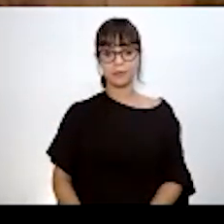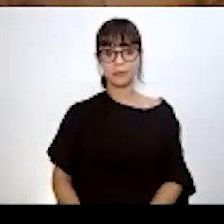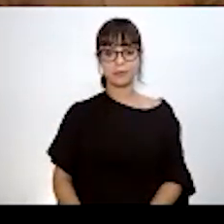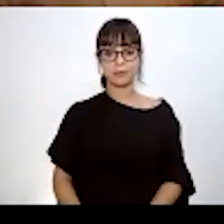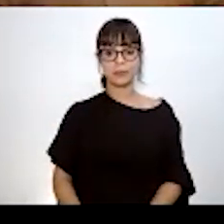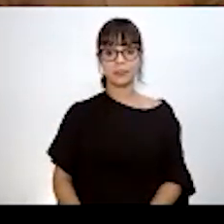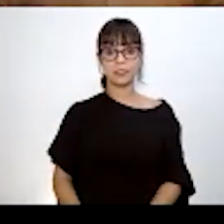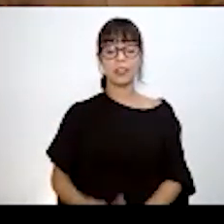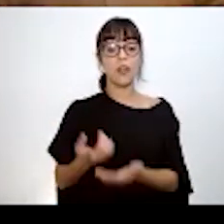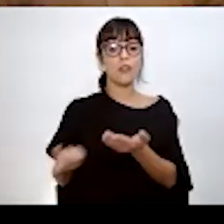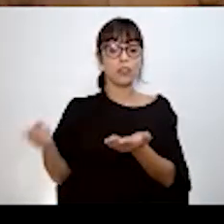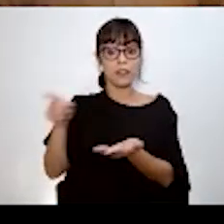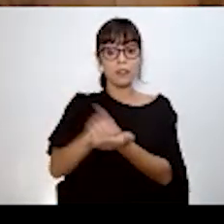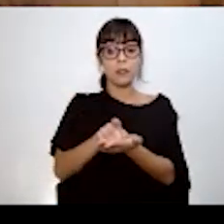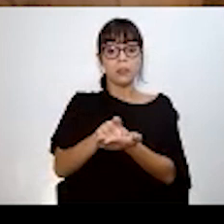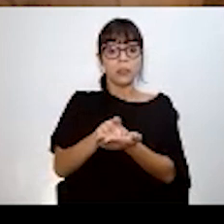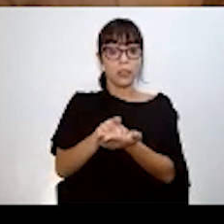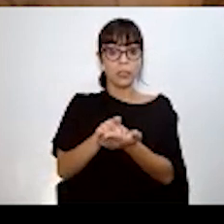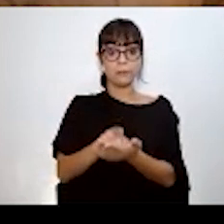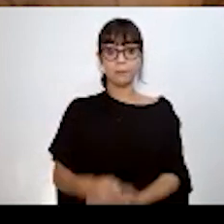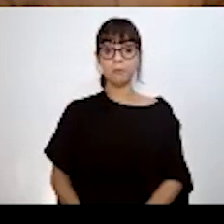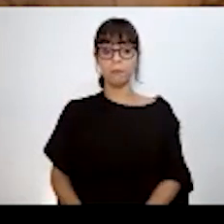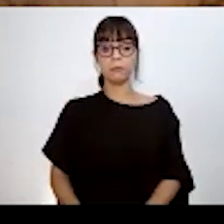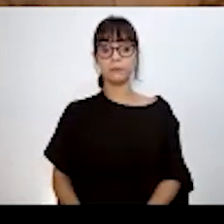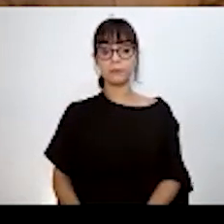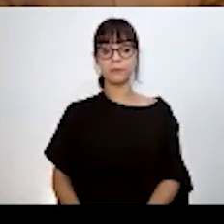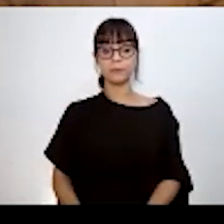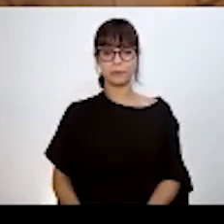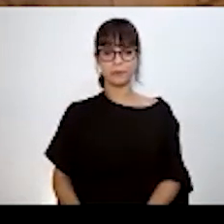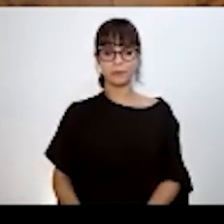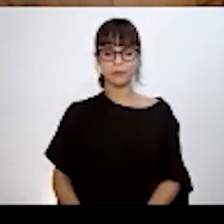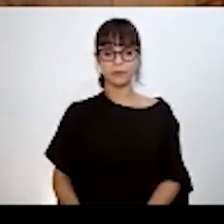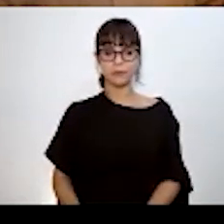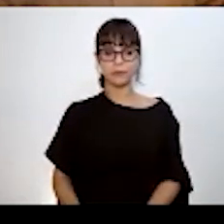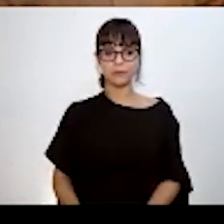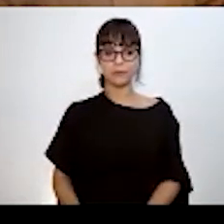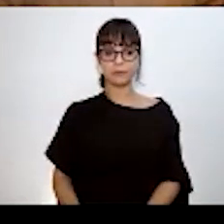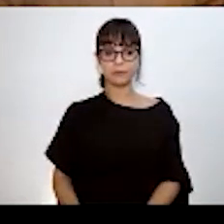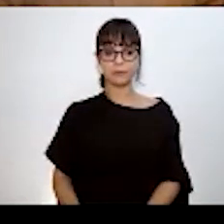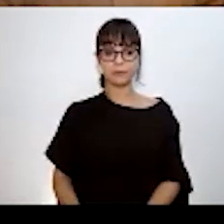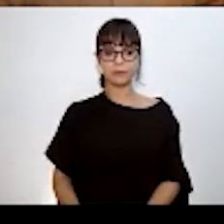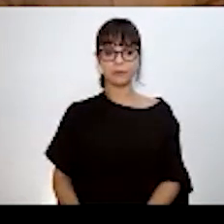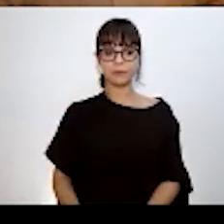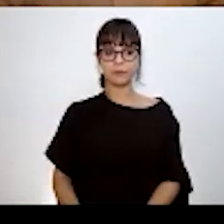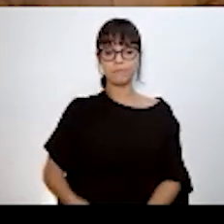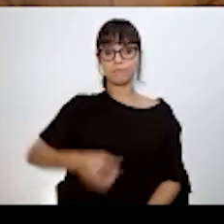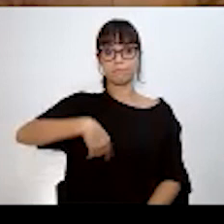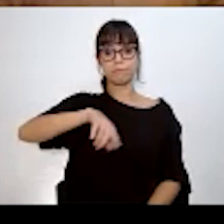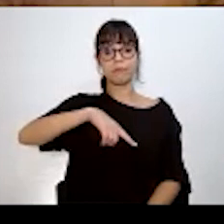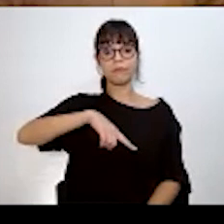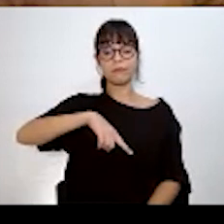De nuevo, lo que nos encontramos, con que eso que les había presentado al principio parece que tiene ciertos